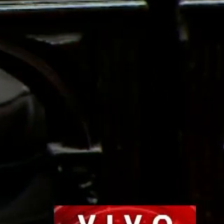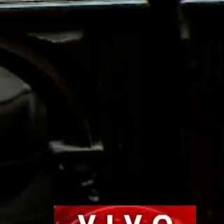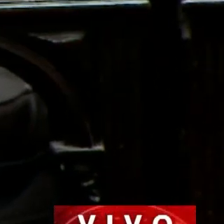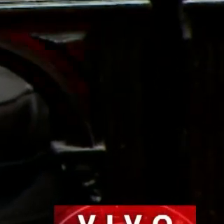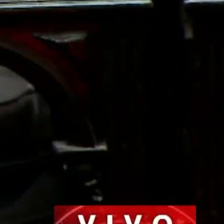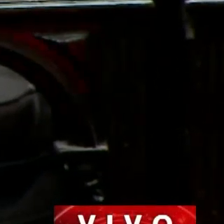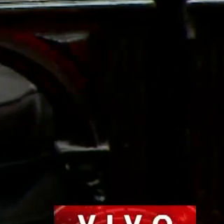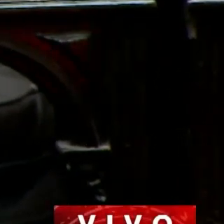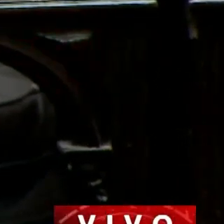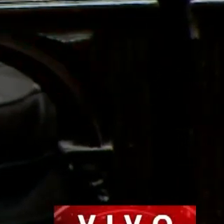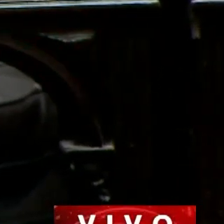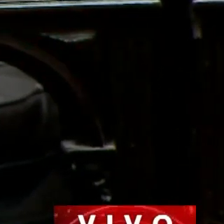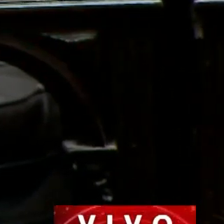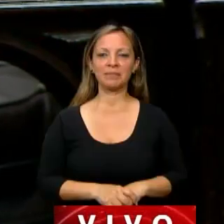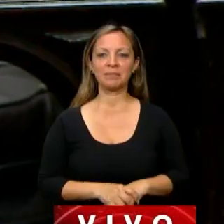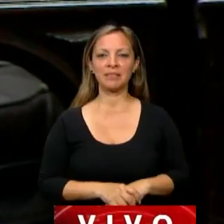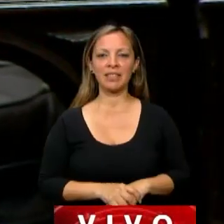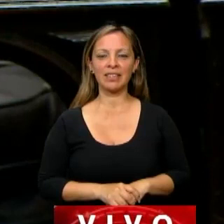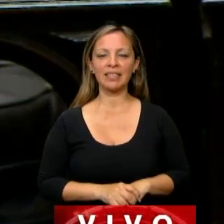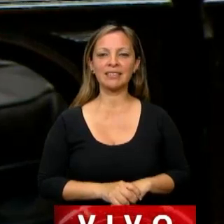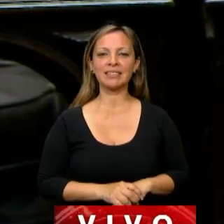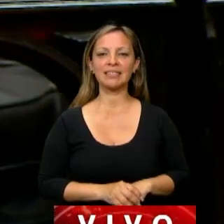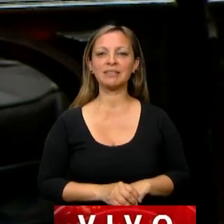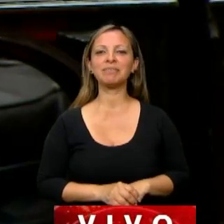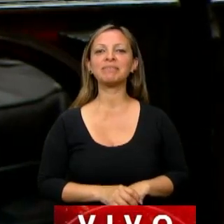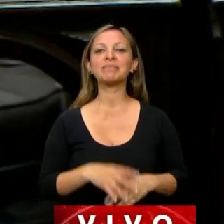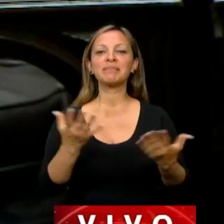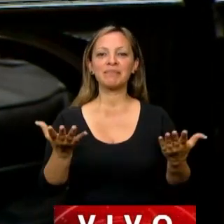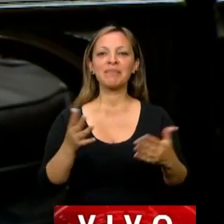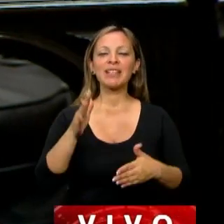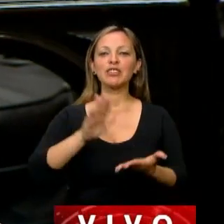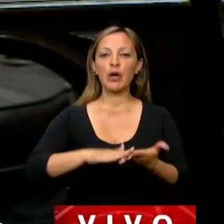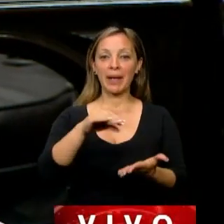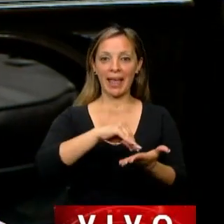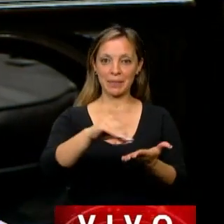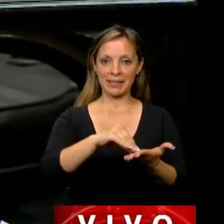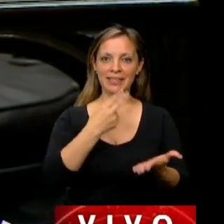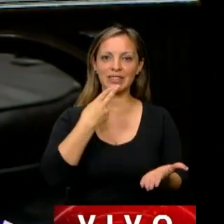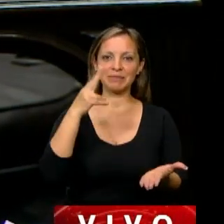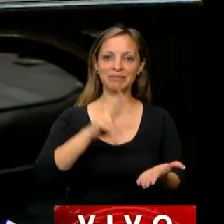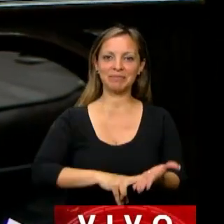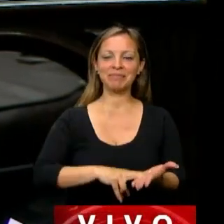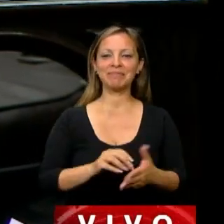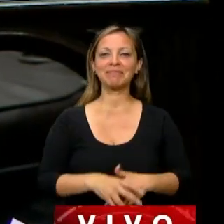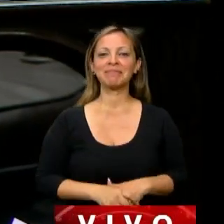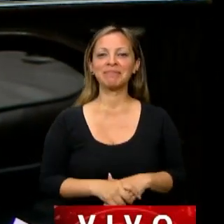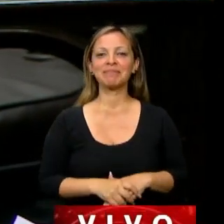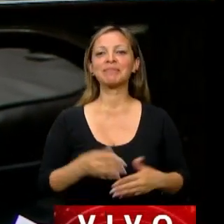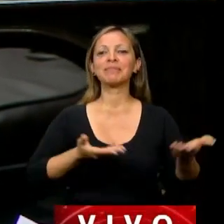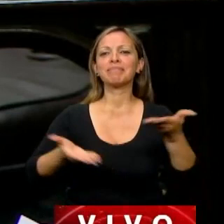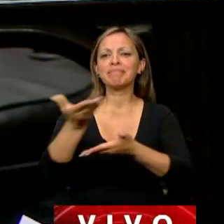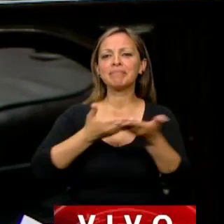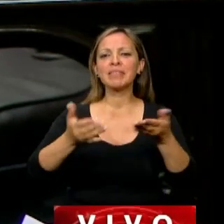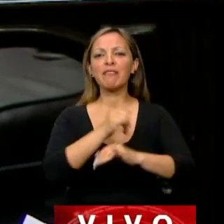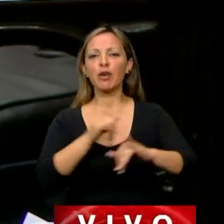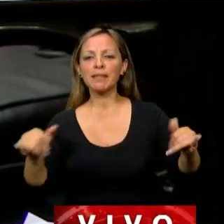consenso que venimos a proponer sobre administración tributaria e intercambio de información entre